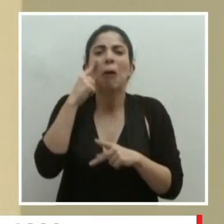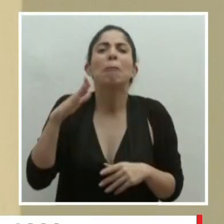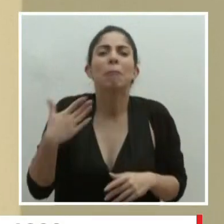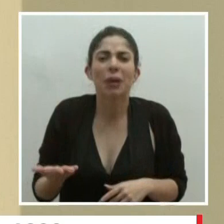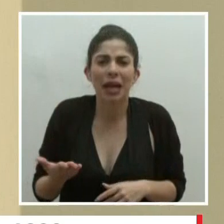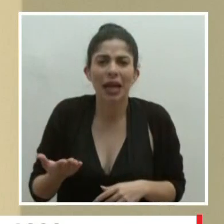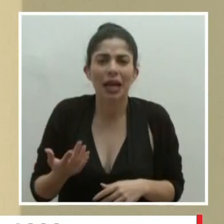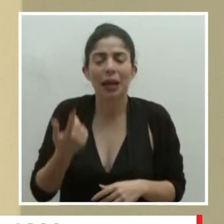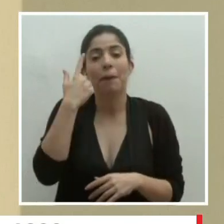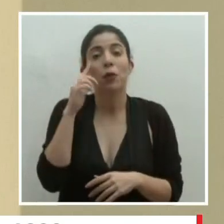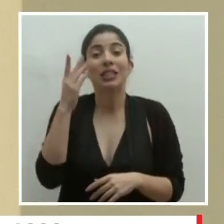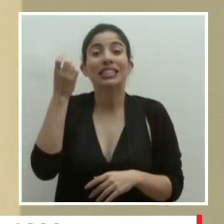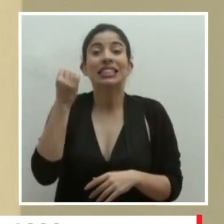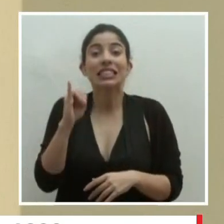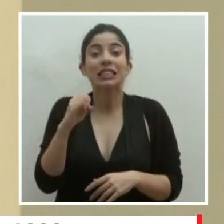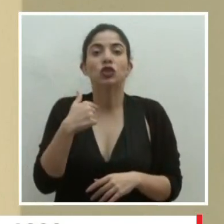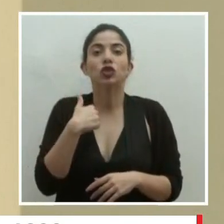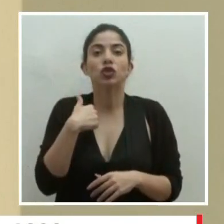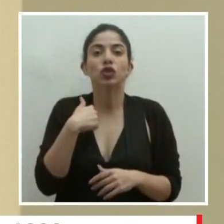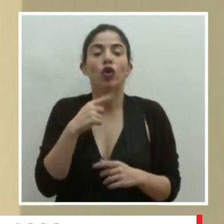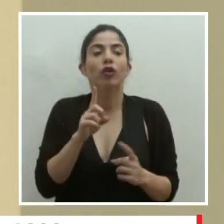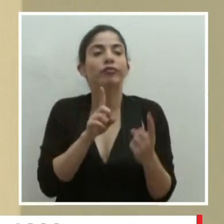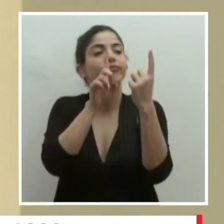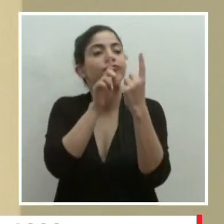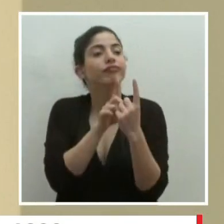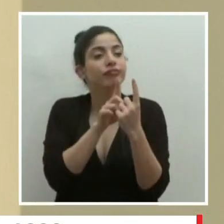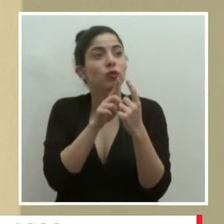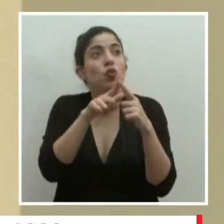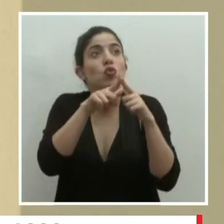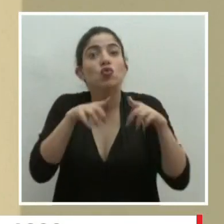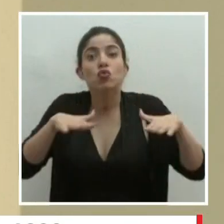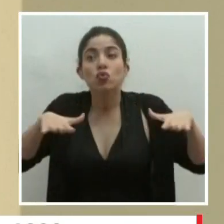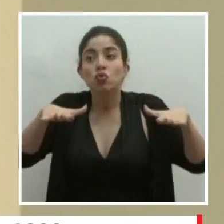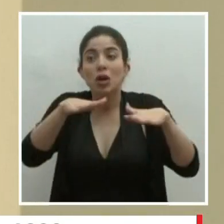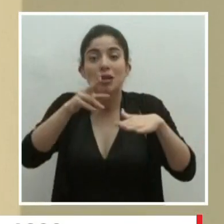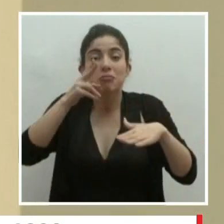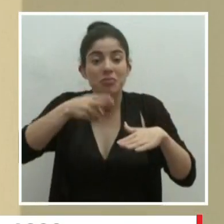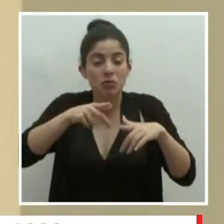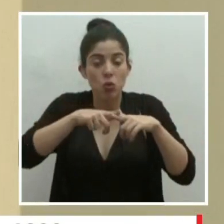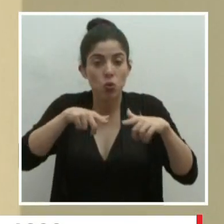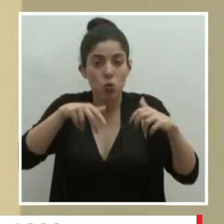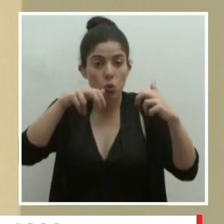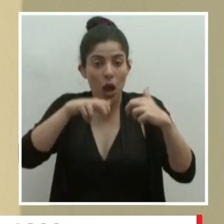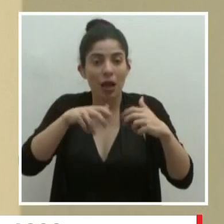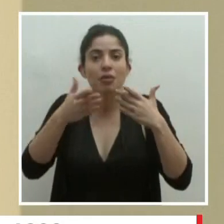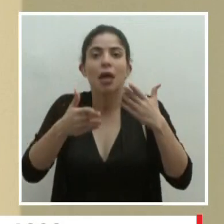una situación de compartir en un lugar, en un mismo recinto, especialmente en lugares que